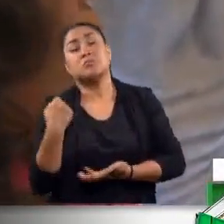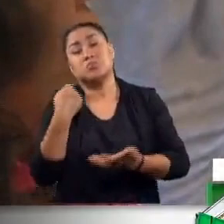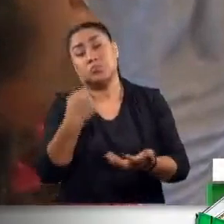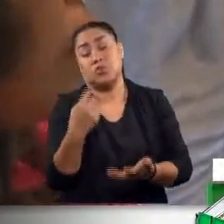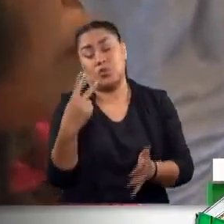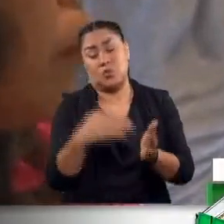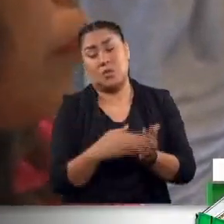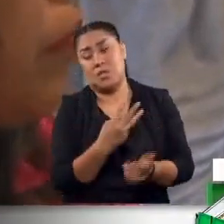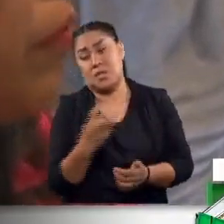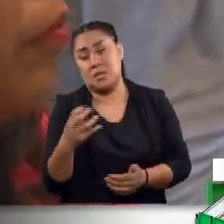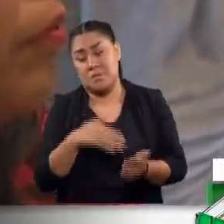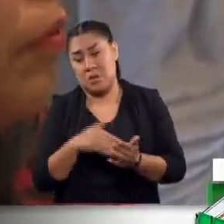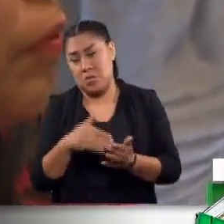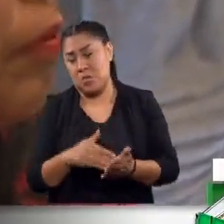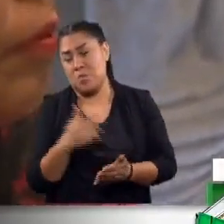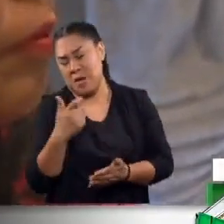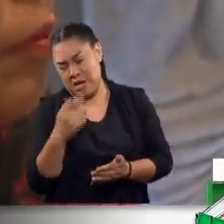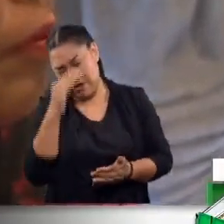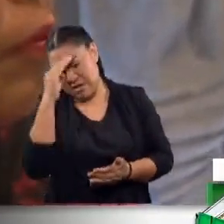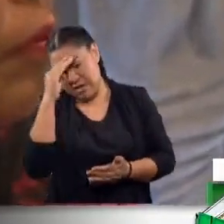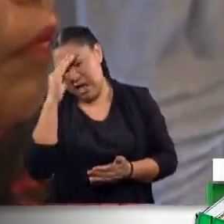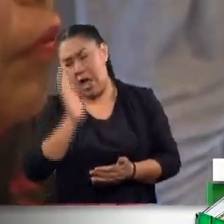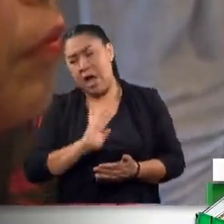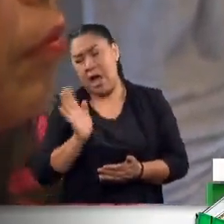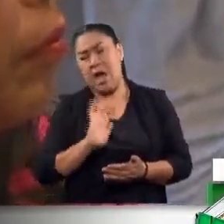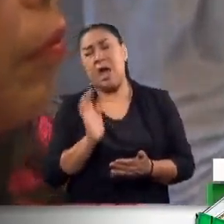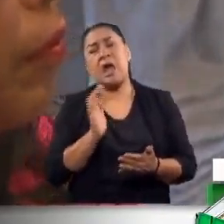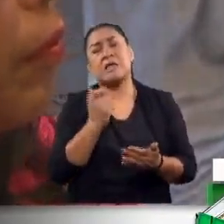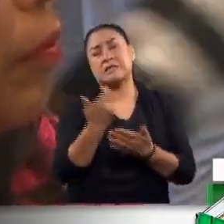de 2.300 millones, decidió que era mejor dejar de